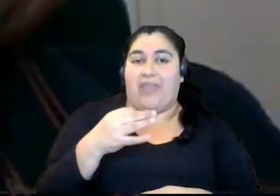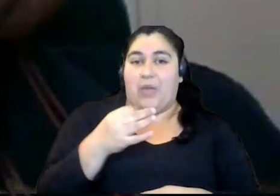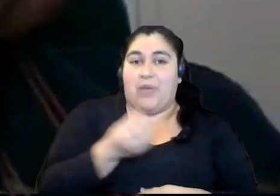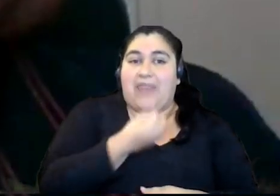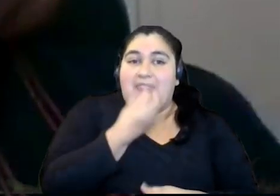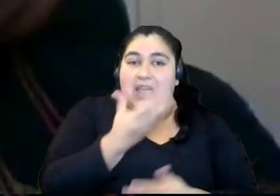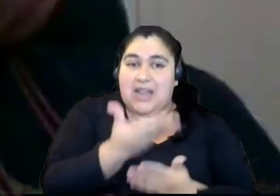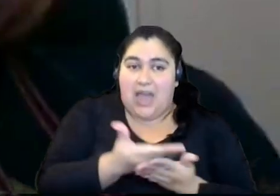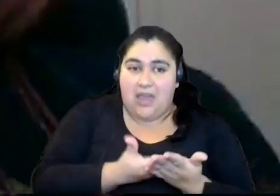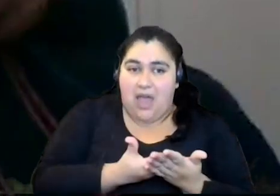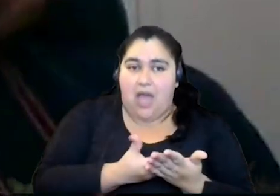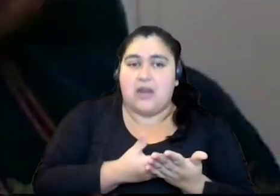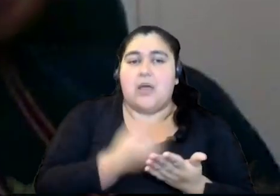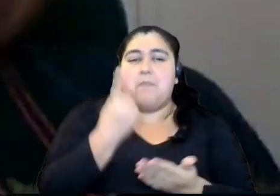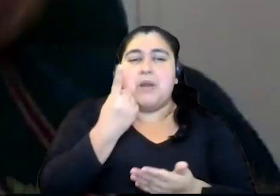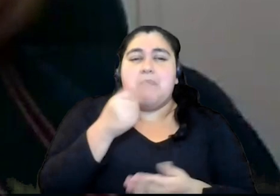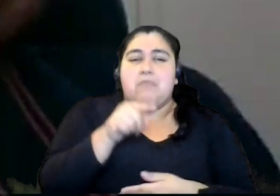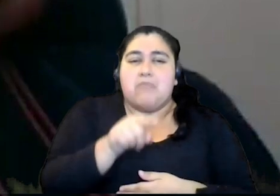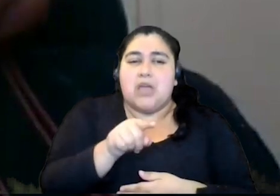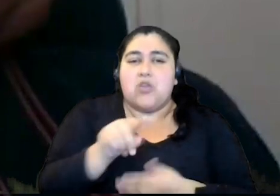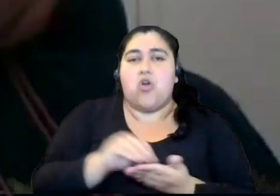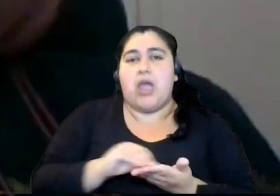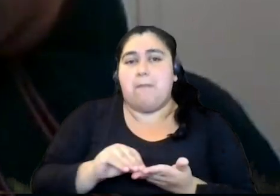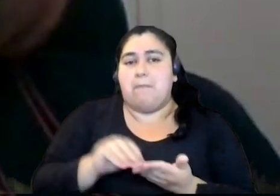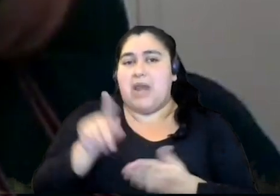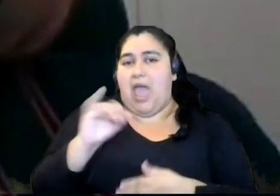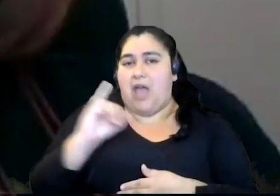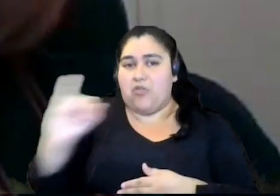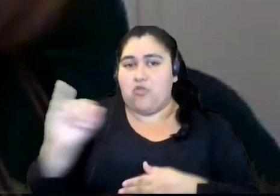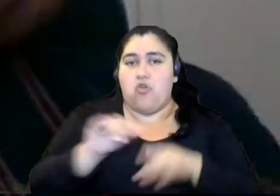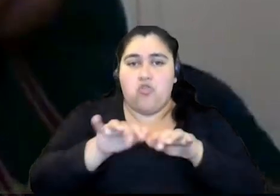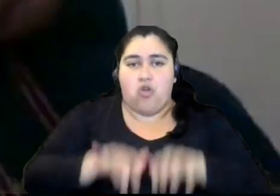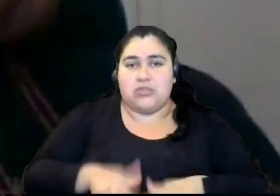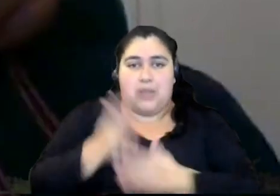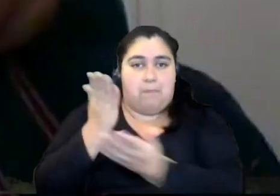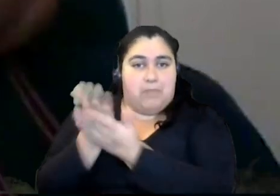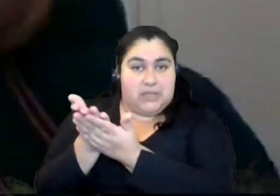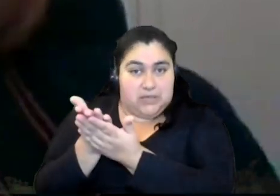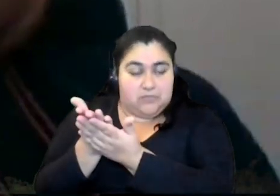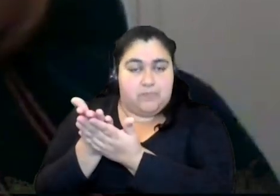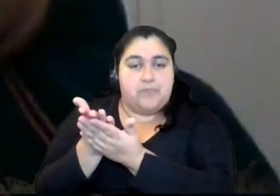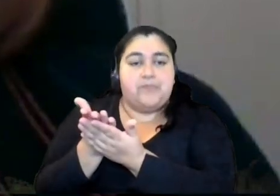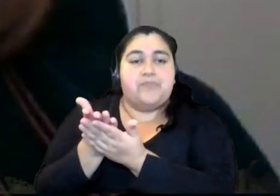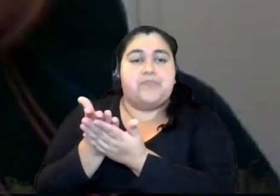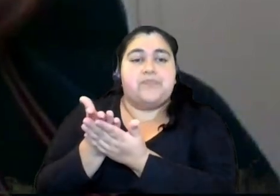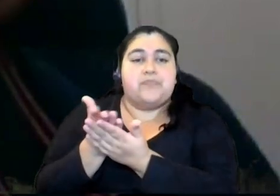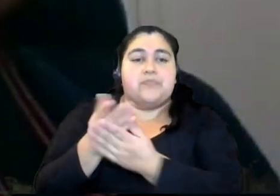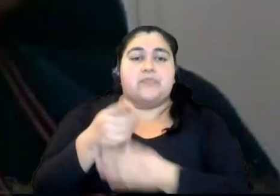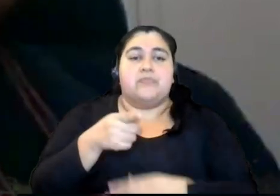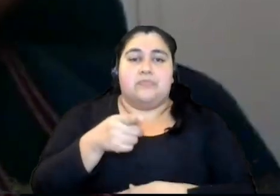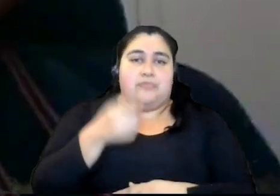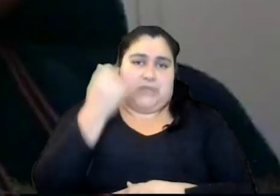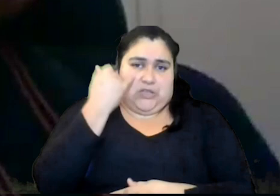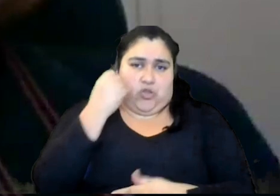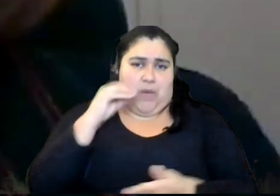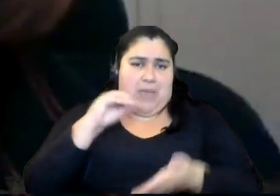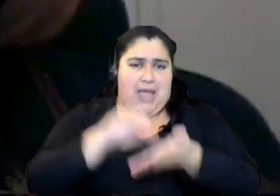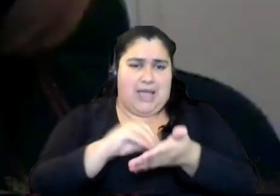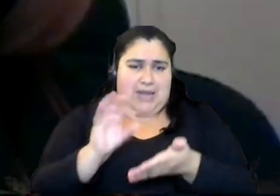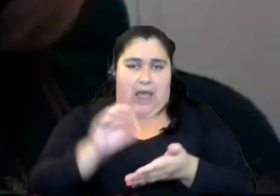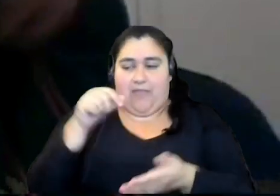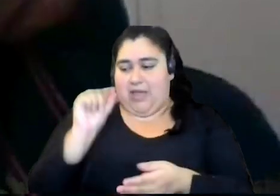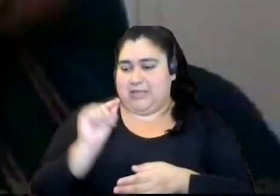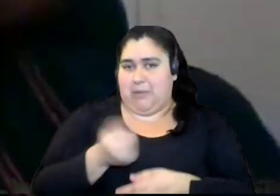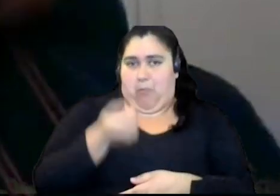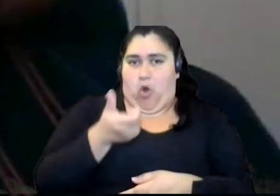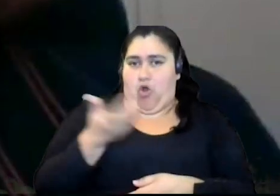declararlo, lo vas a exteriorizar al empleador a través de una nota. Dice, todavía no está implementado, porque eso nació ahora